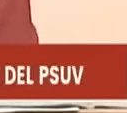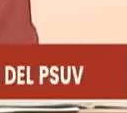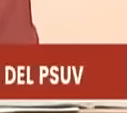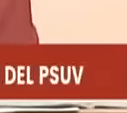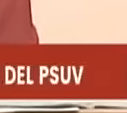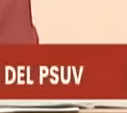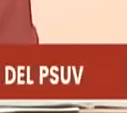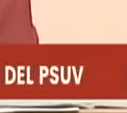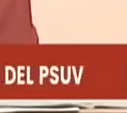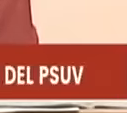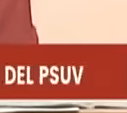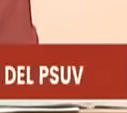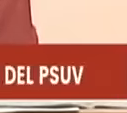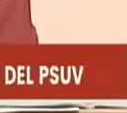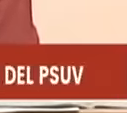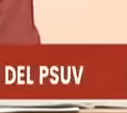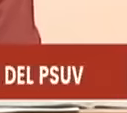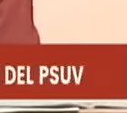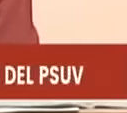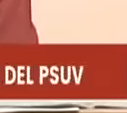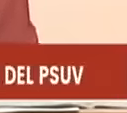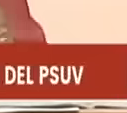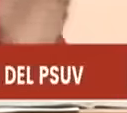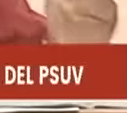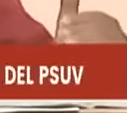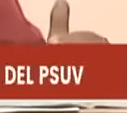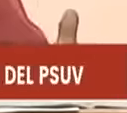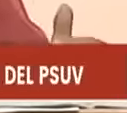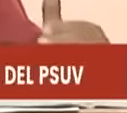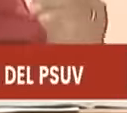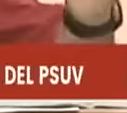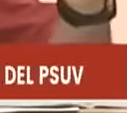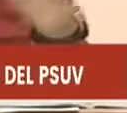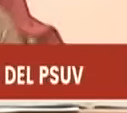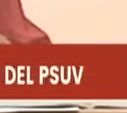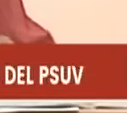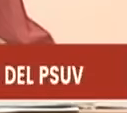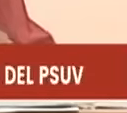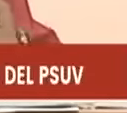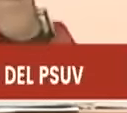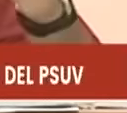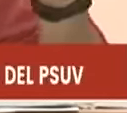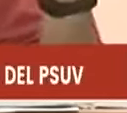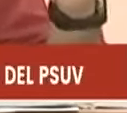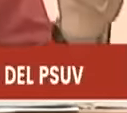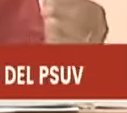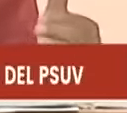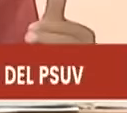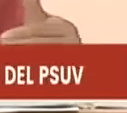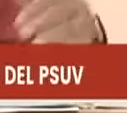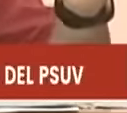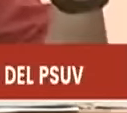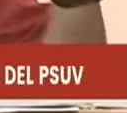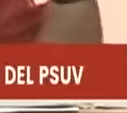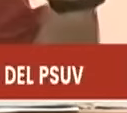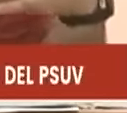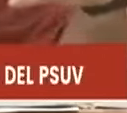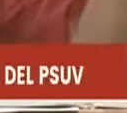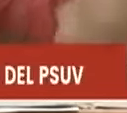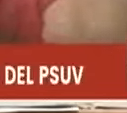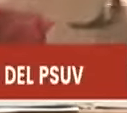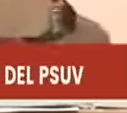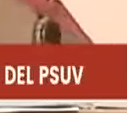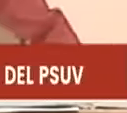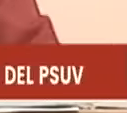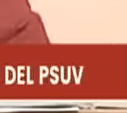triunfalismo. Los errores que hubo ayer, a corregirlos, ¿eh? Los enlaces estadales, los equipos políticos,